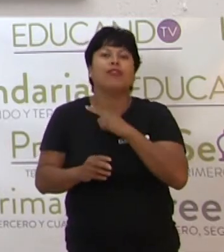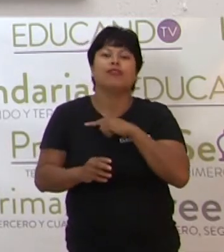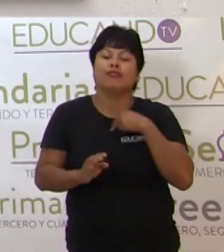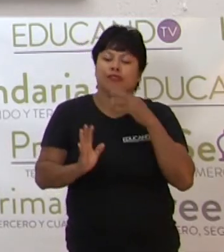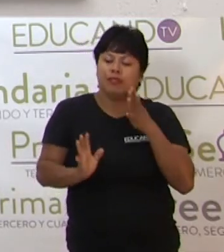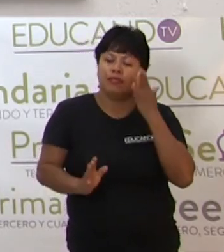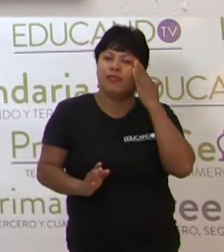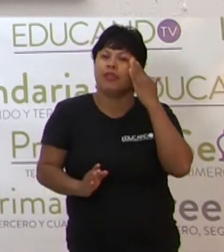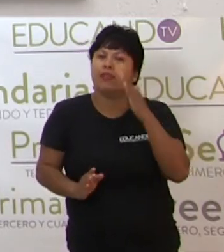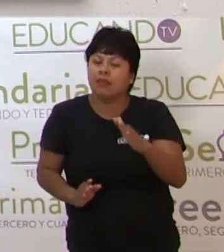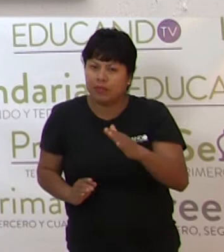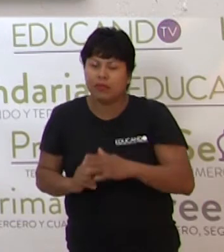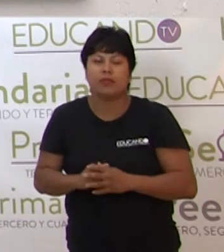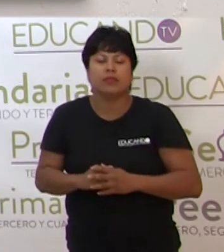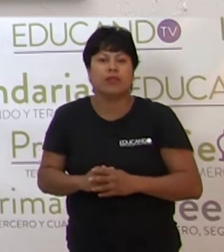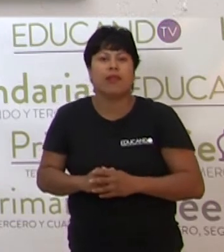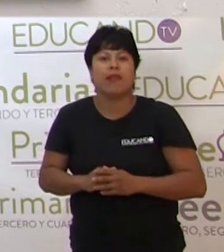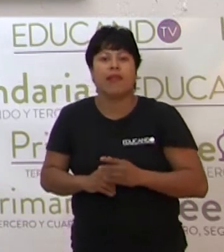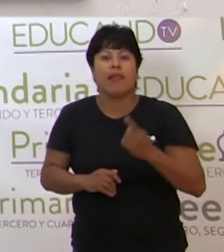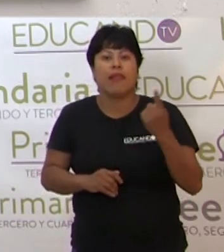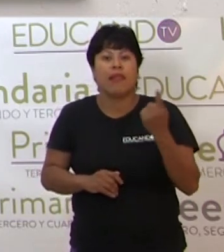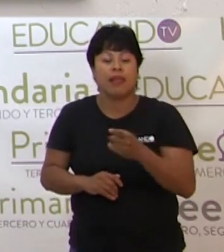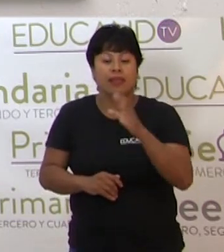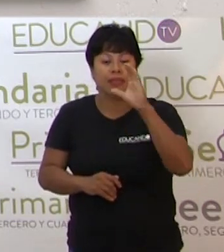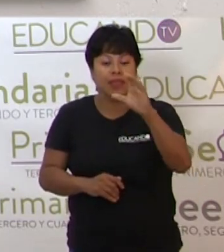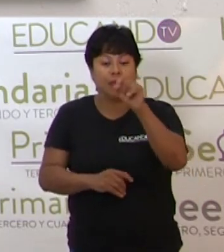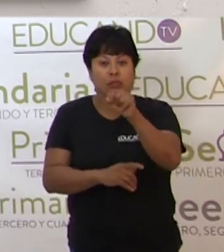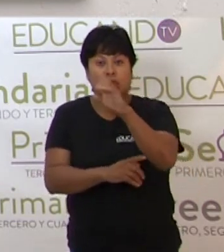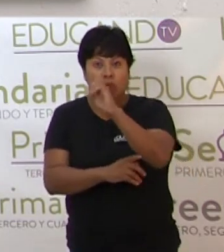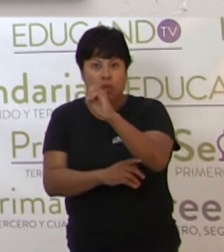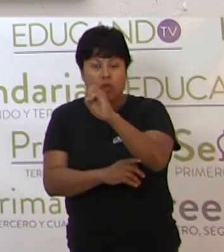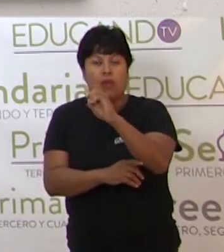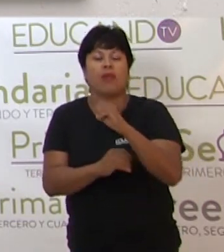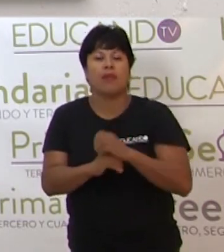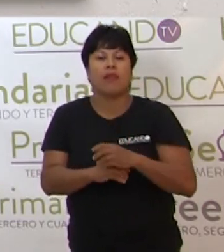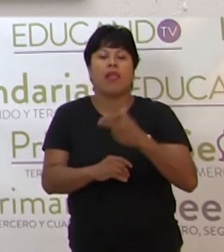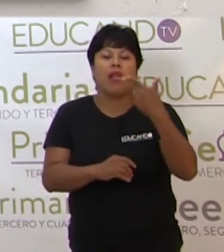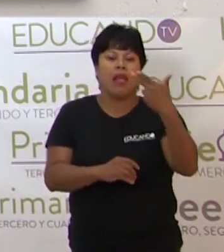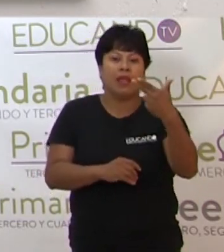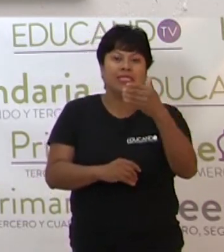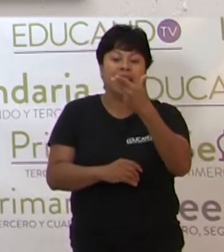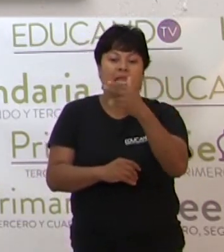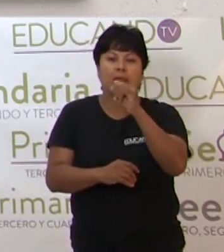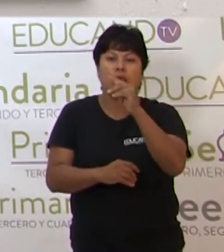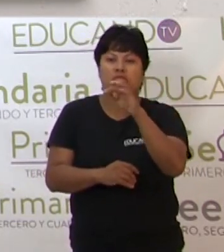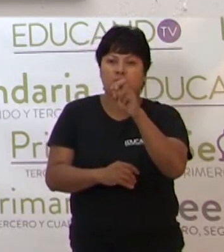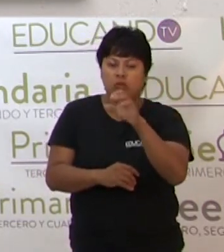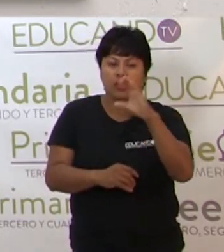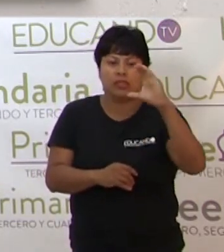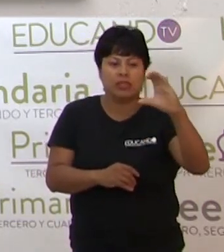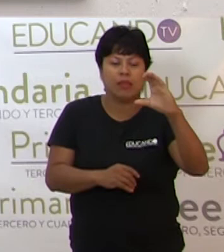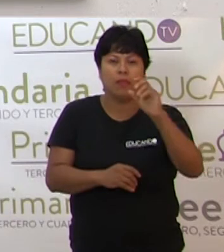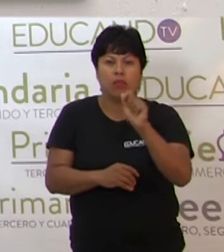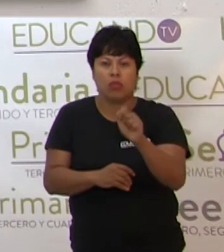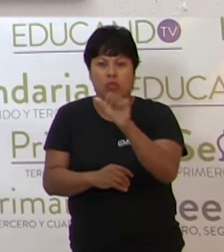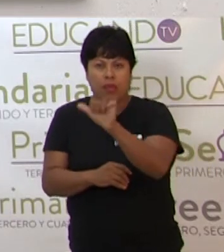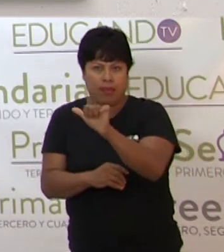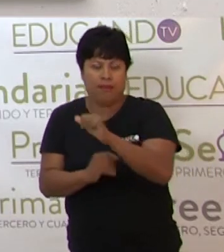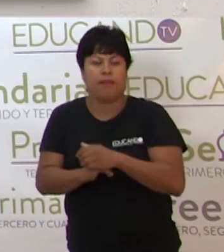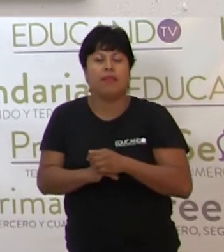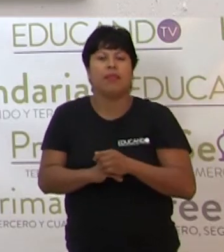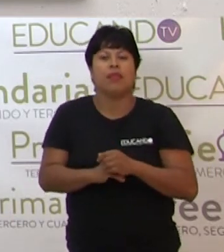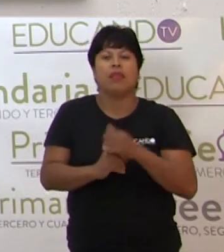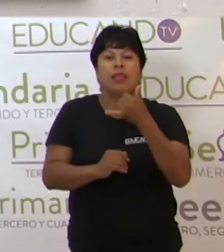¿sí?, que C.O es cateto opuesto, H es la hipotenusa, C.A es cateto